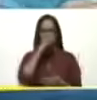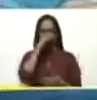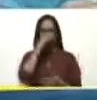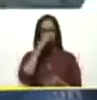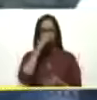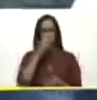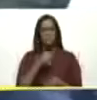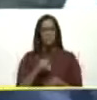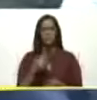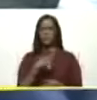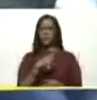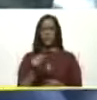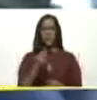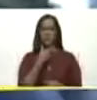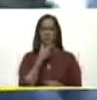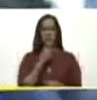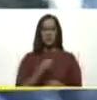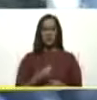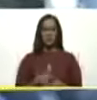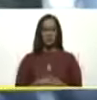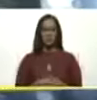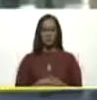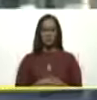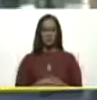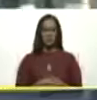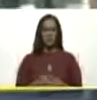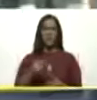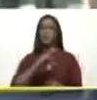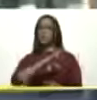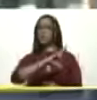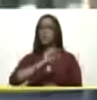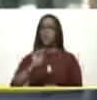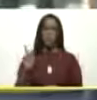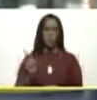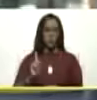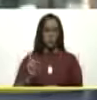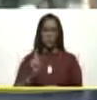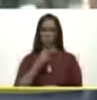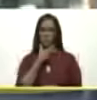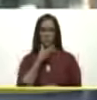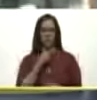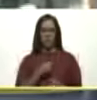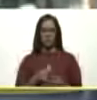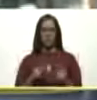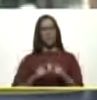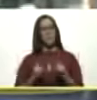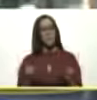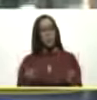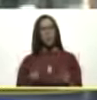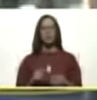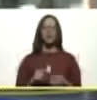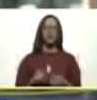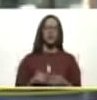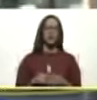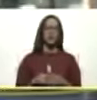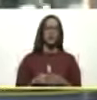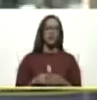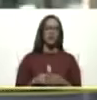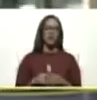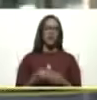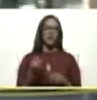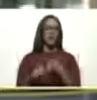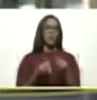No ha sido fácil, no será fácil, porque es como quien crea un nuevo